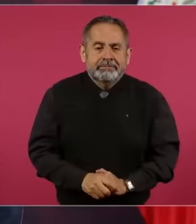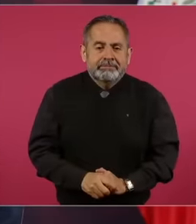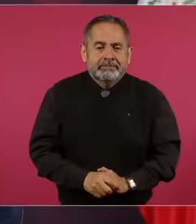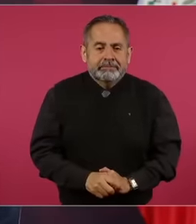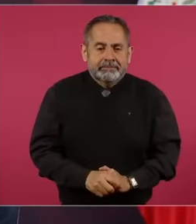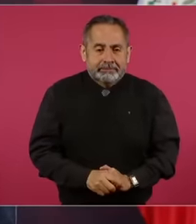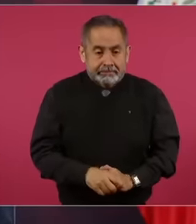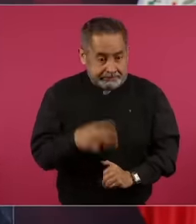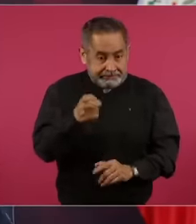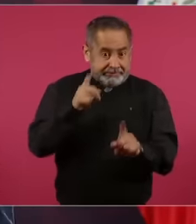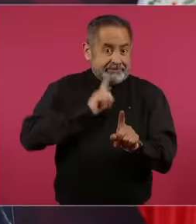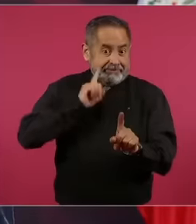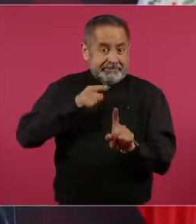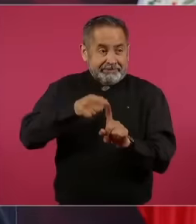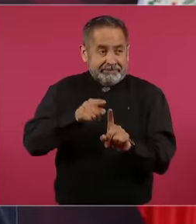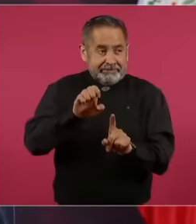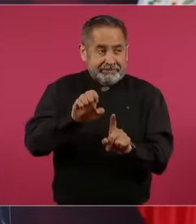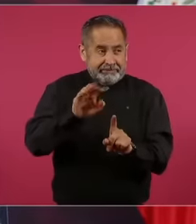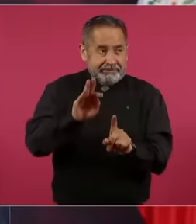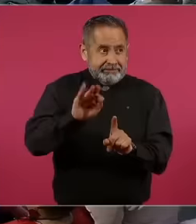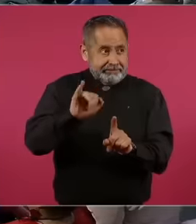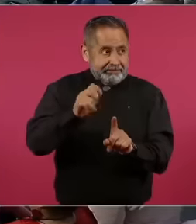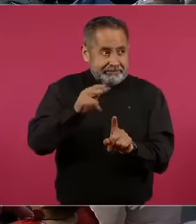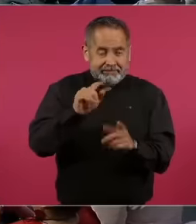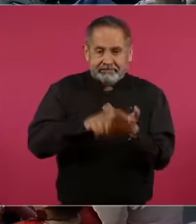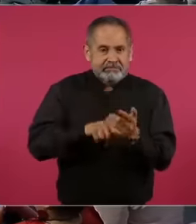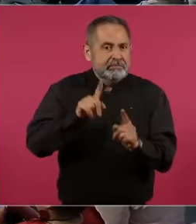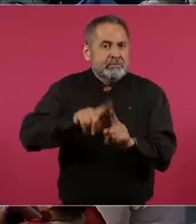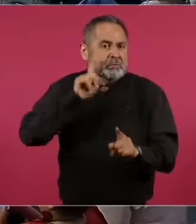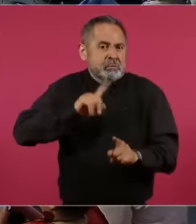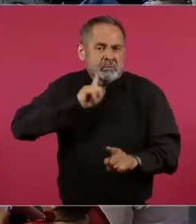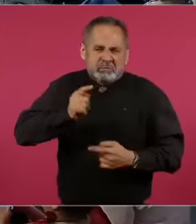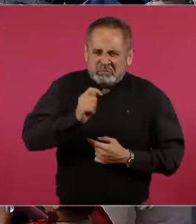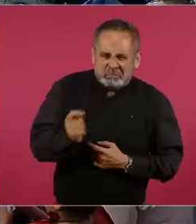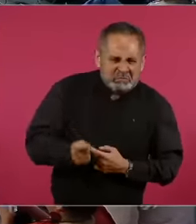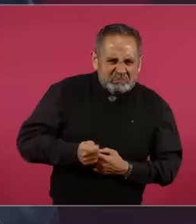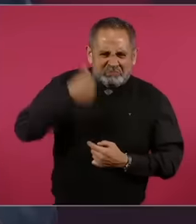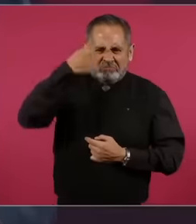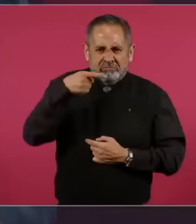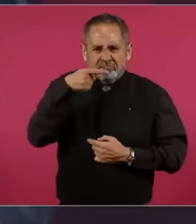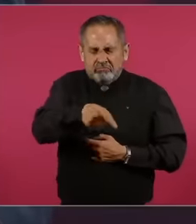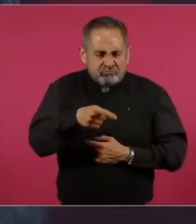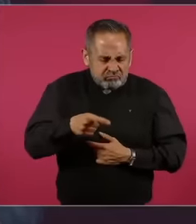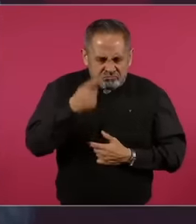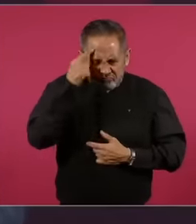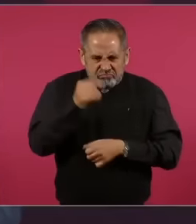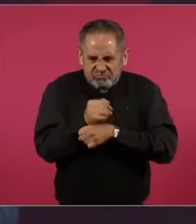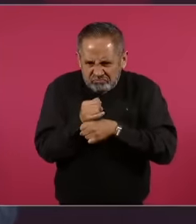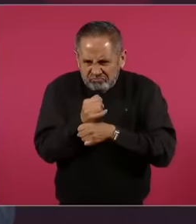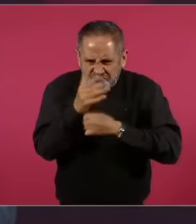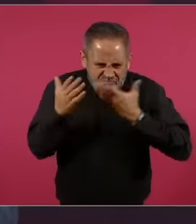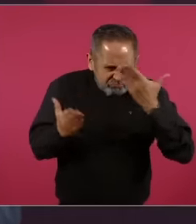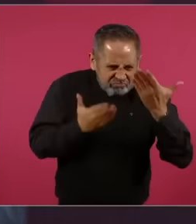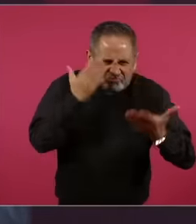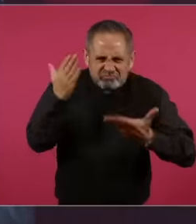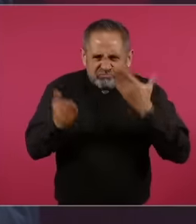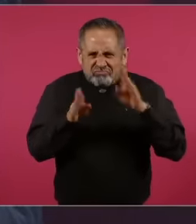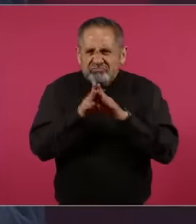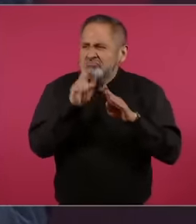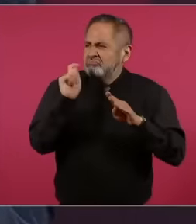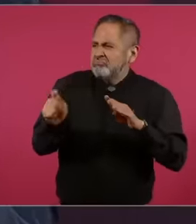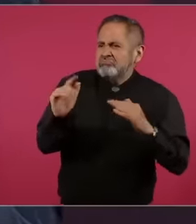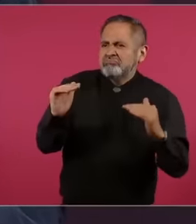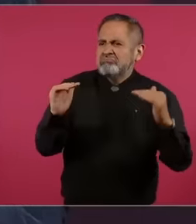Esa maestra, de las primeras en hacer estudios sobre la desigualdad